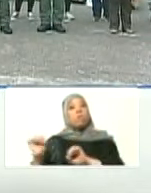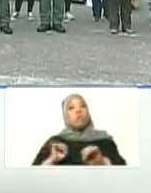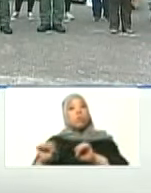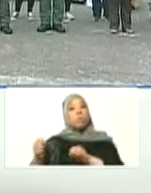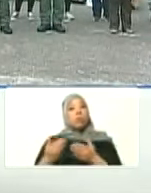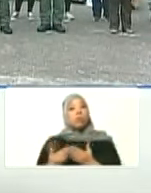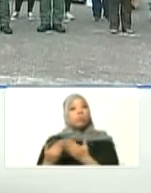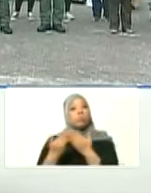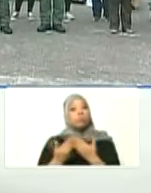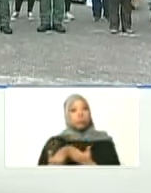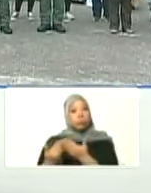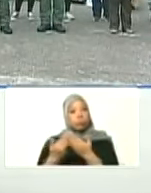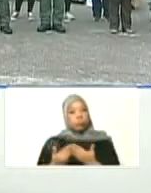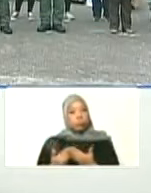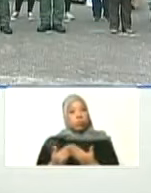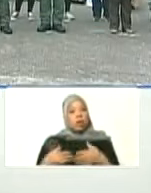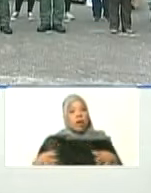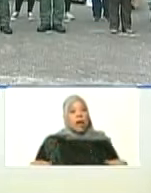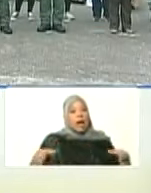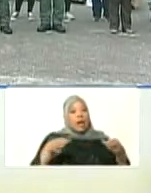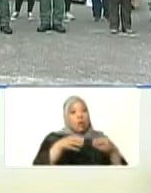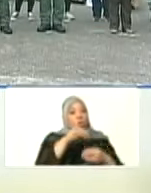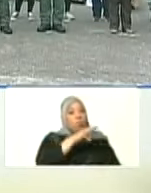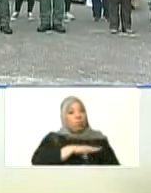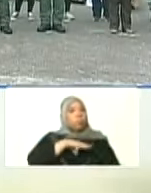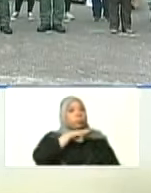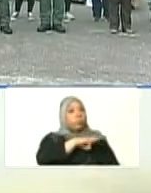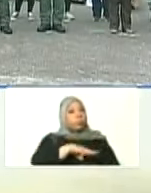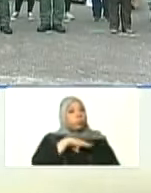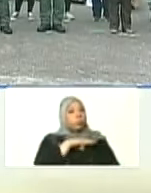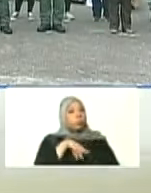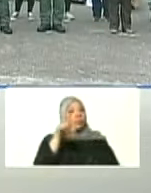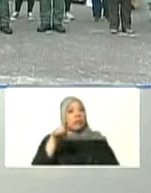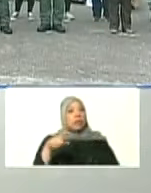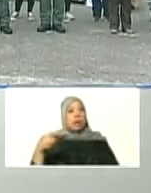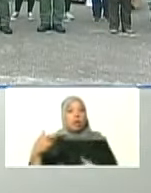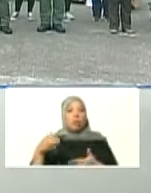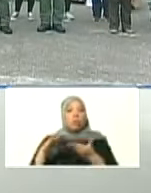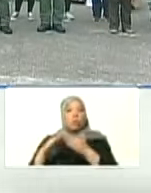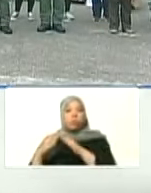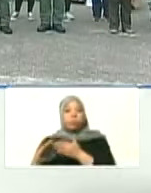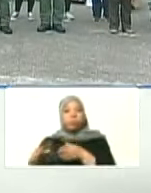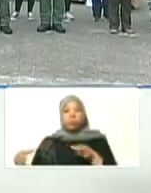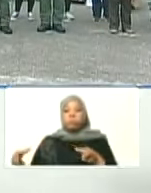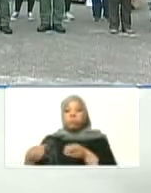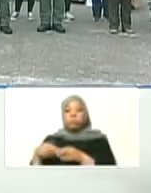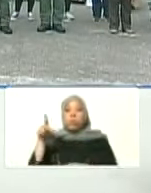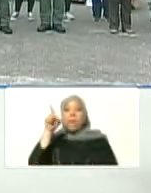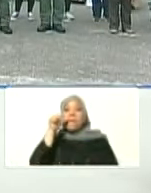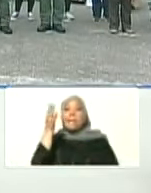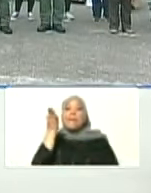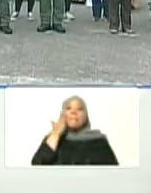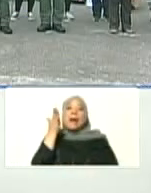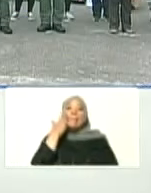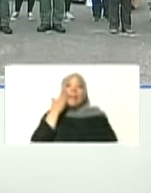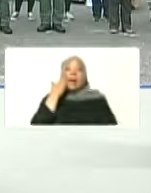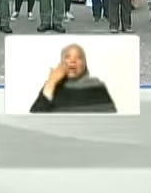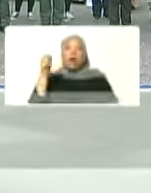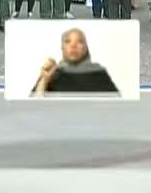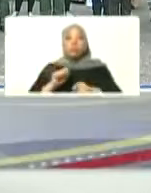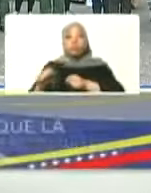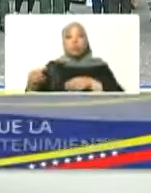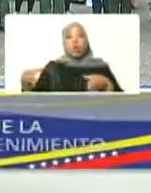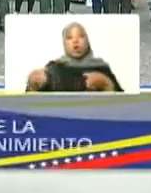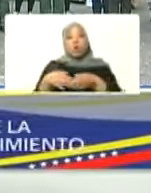al movimiento magisterial, al movimiento bolivariano de padres y madres, le hago ese llamado a la UVCHE, a los